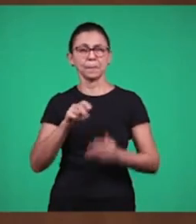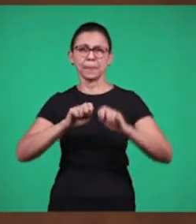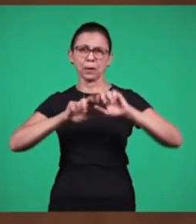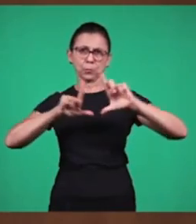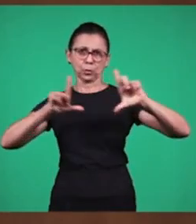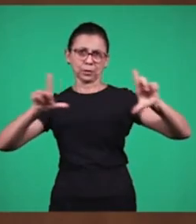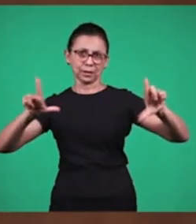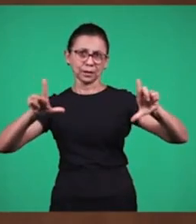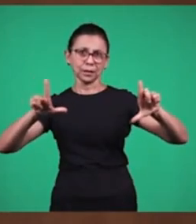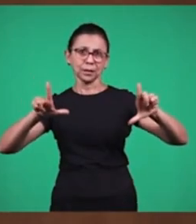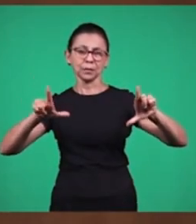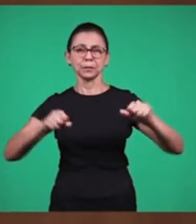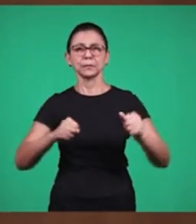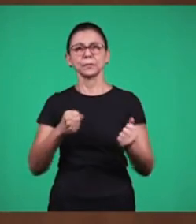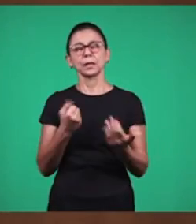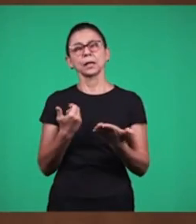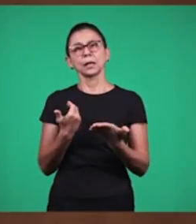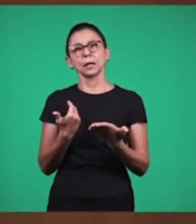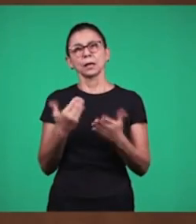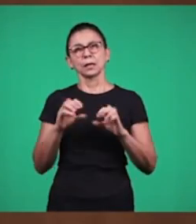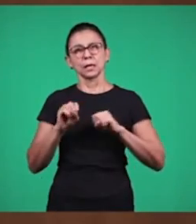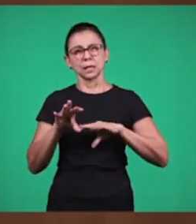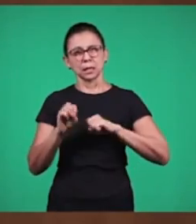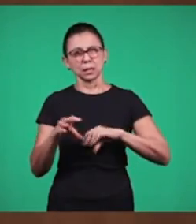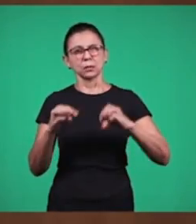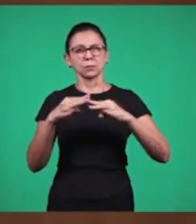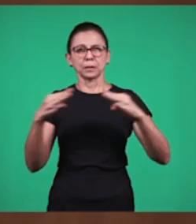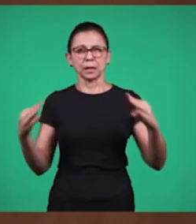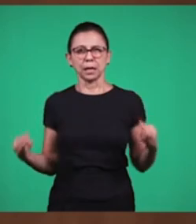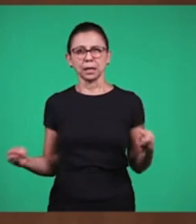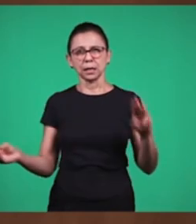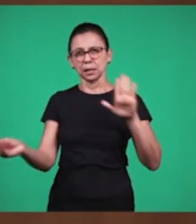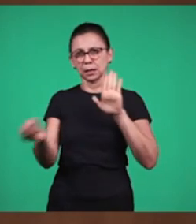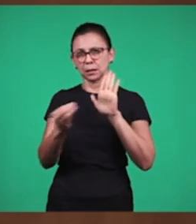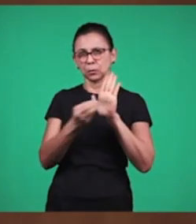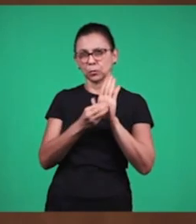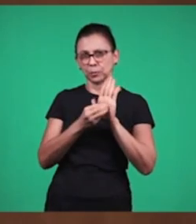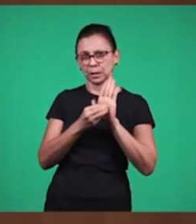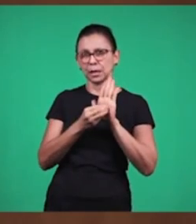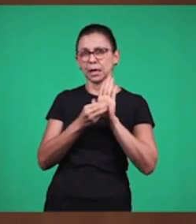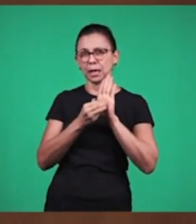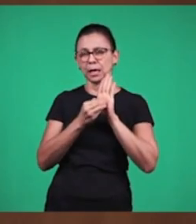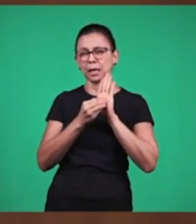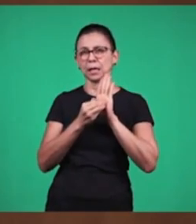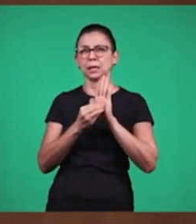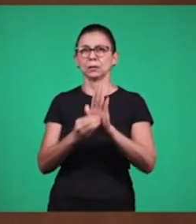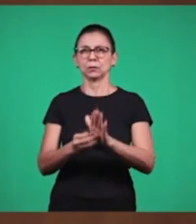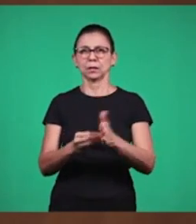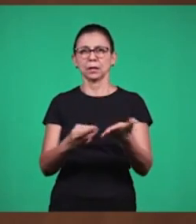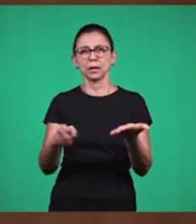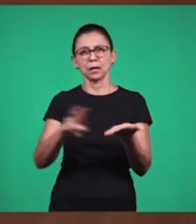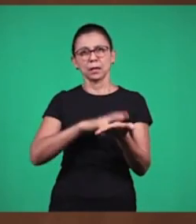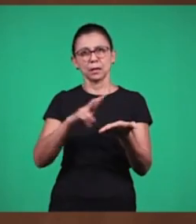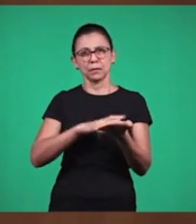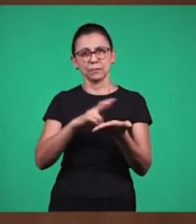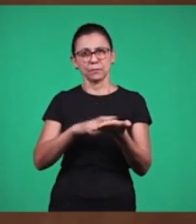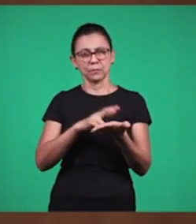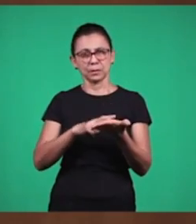este programa, cuadro de lecciones del Manaim, serán abordados contenidos que fueron publicados en las revistas